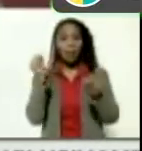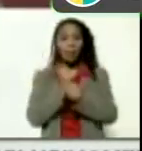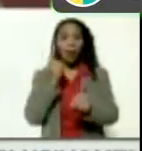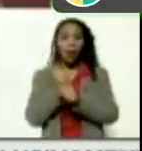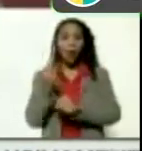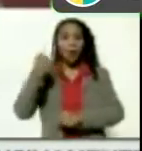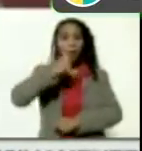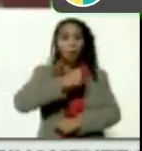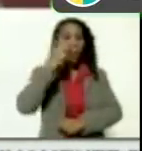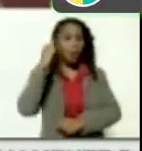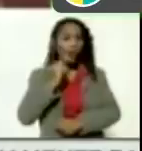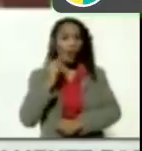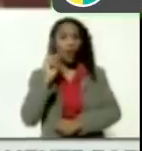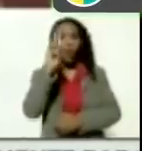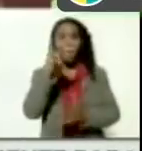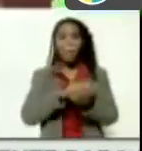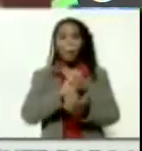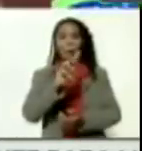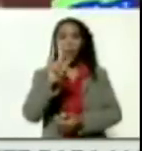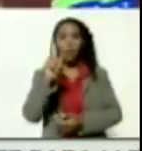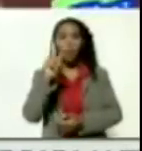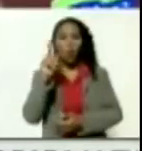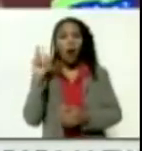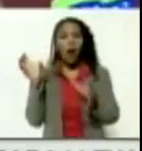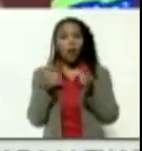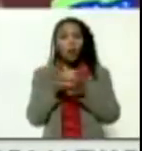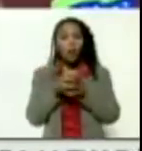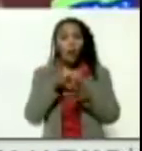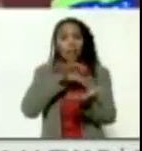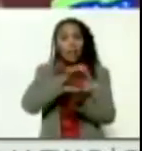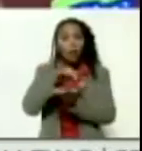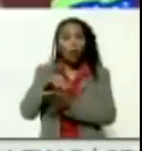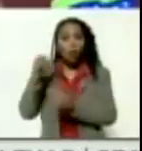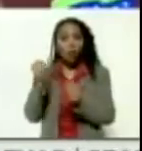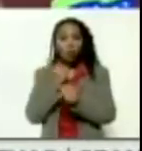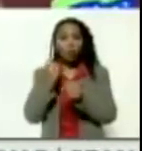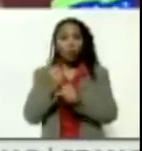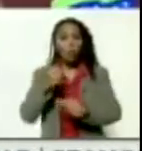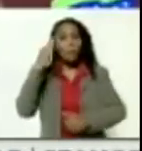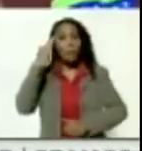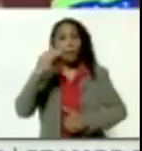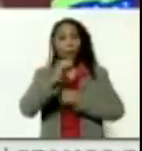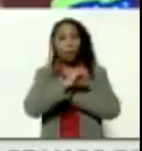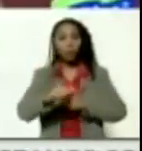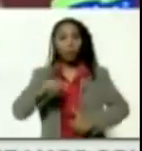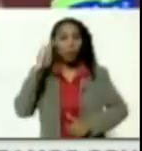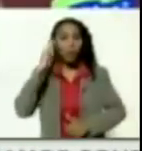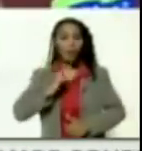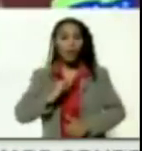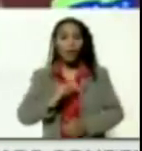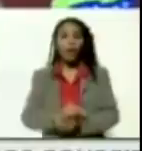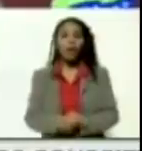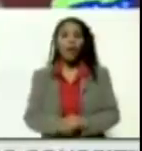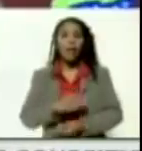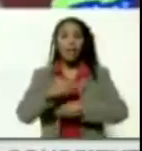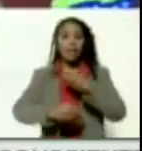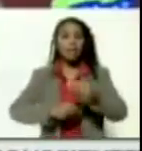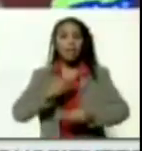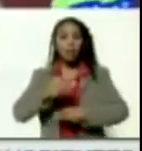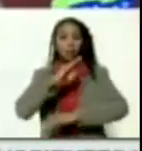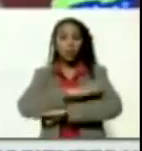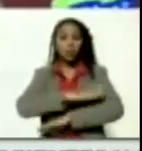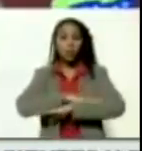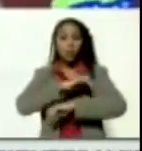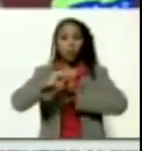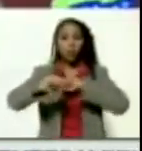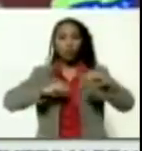Escudo Bolivariano 2021, el Comando Estratégico Operacional de la Fuerza Armada Nacional Bolivariana está ejecutando acciones